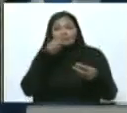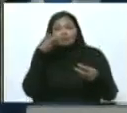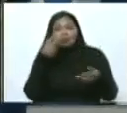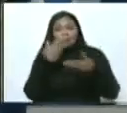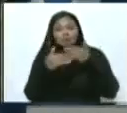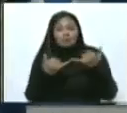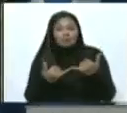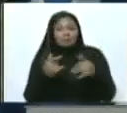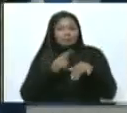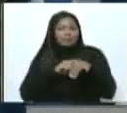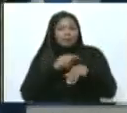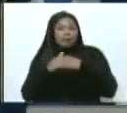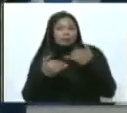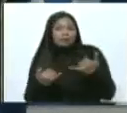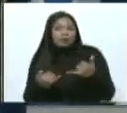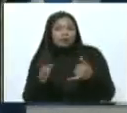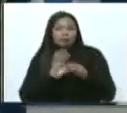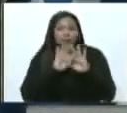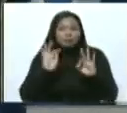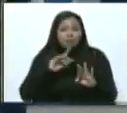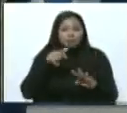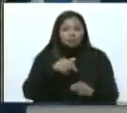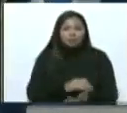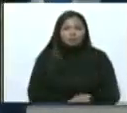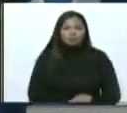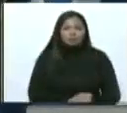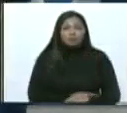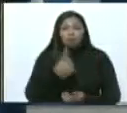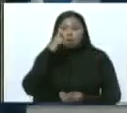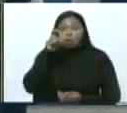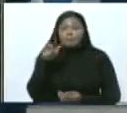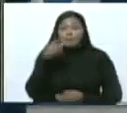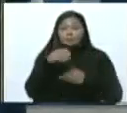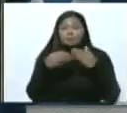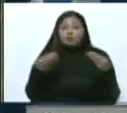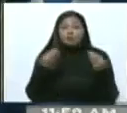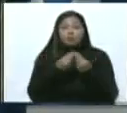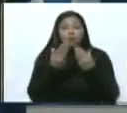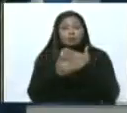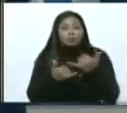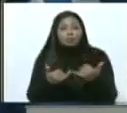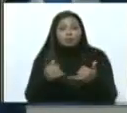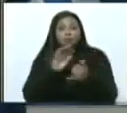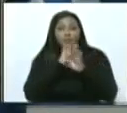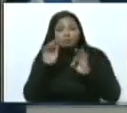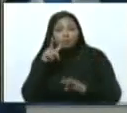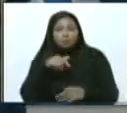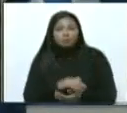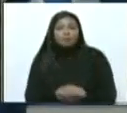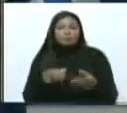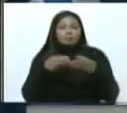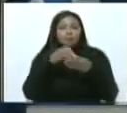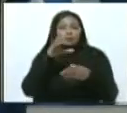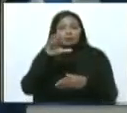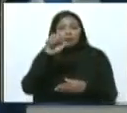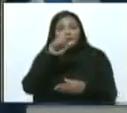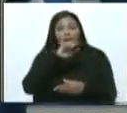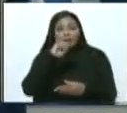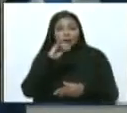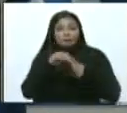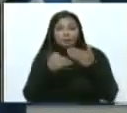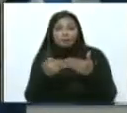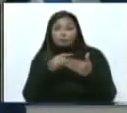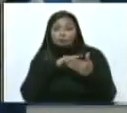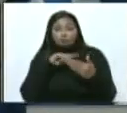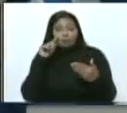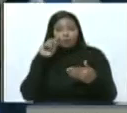de la época en que estaba el señor Escobar y su combo del cartel de Cali, ¿no? Entonces, esto